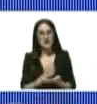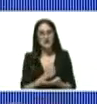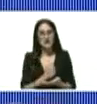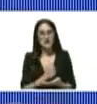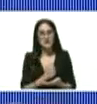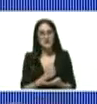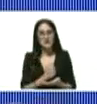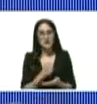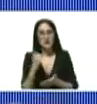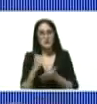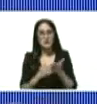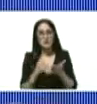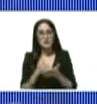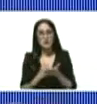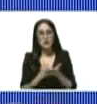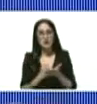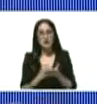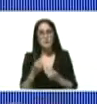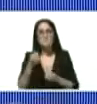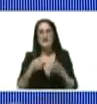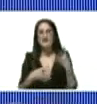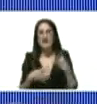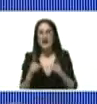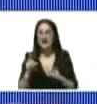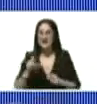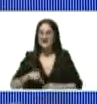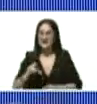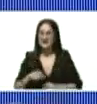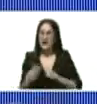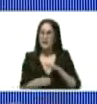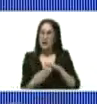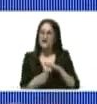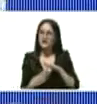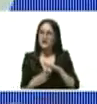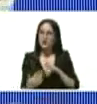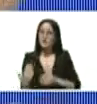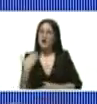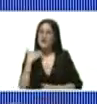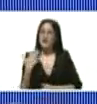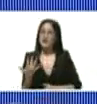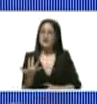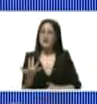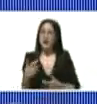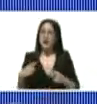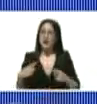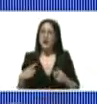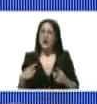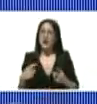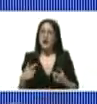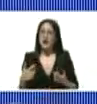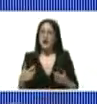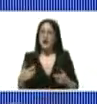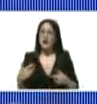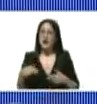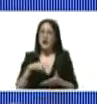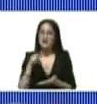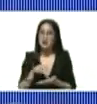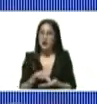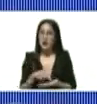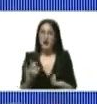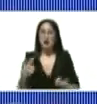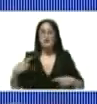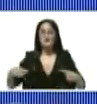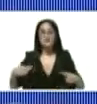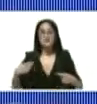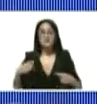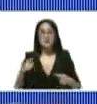de impuestos a materias primas que están afectando la producción nacional. En el caso del caucho, por ejemplo, hay materias primas